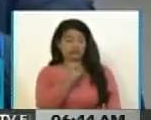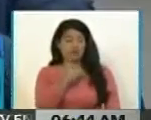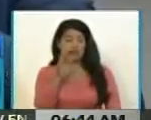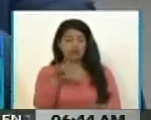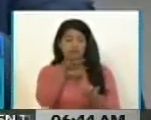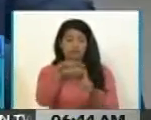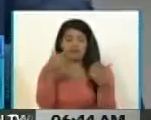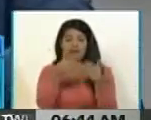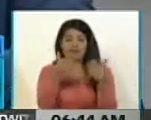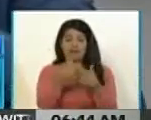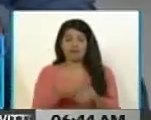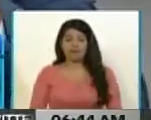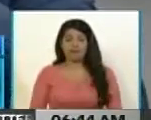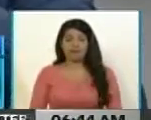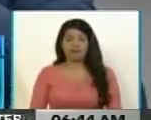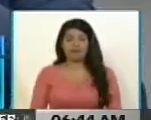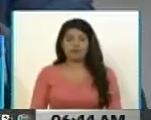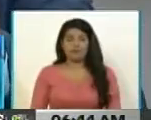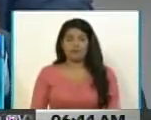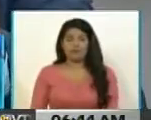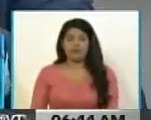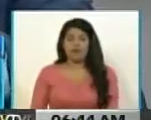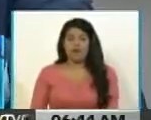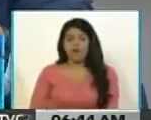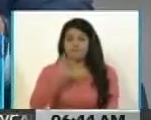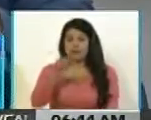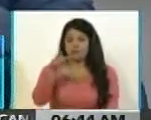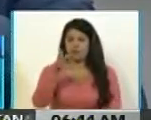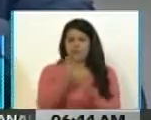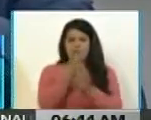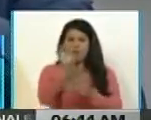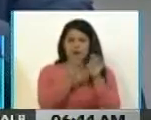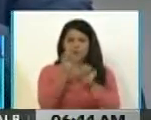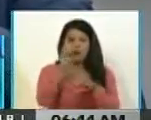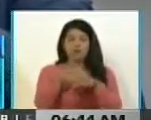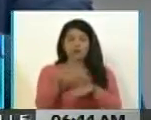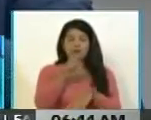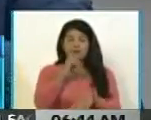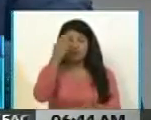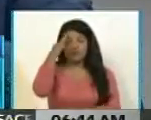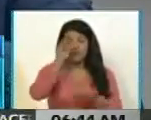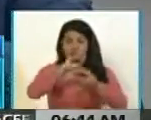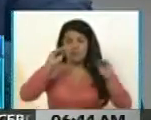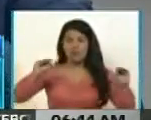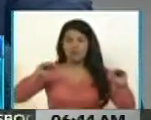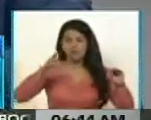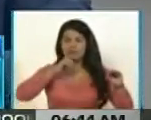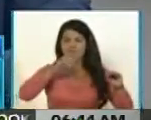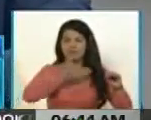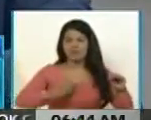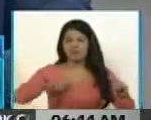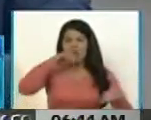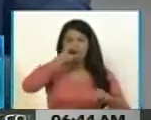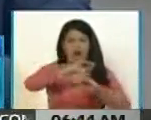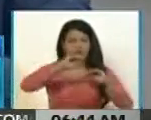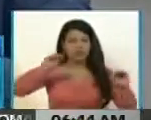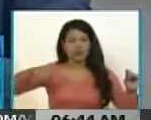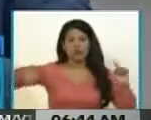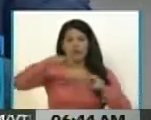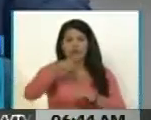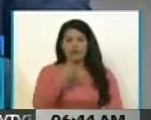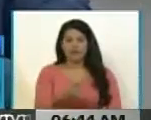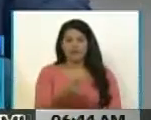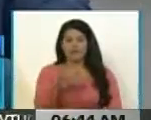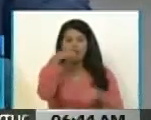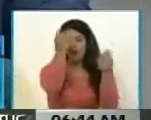gustaría también que evaluaras, porque quien hace este llamado es el presidente de la República, Nicolás Maduro. Él hablaba de